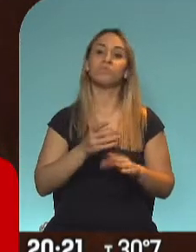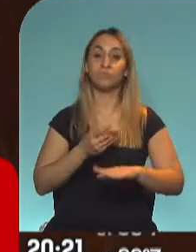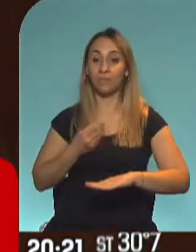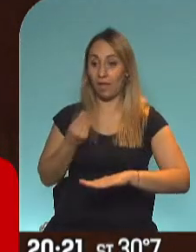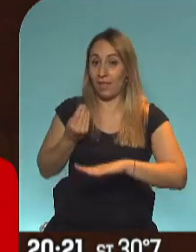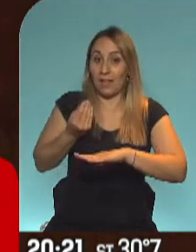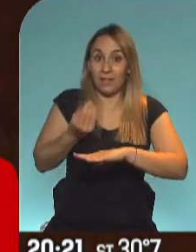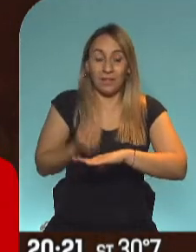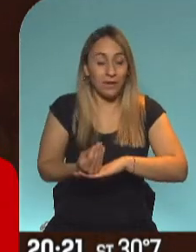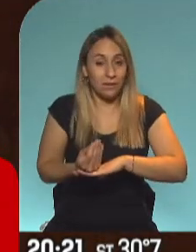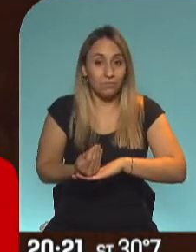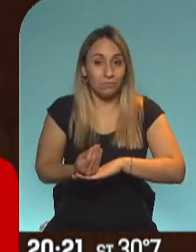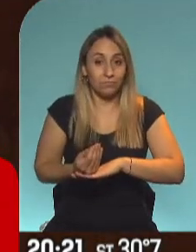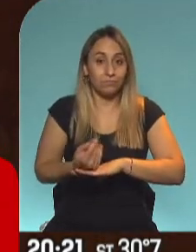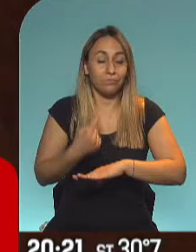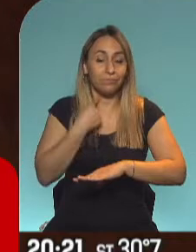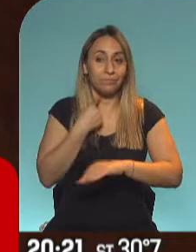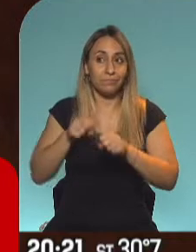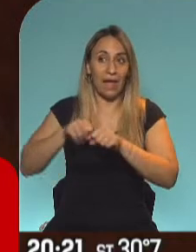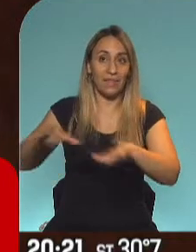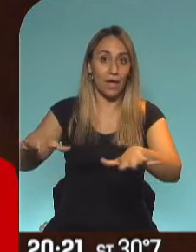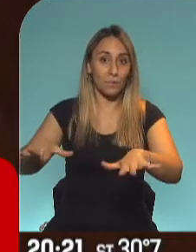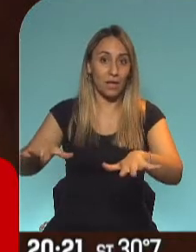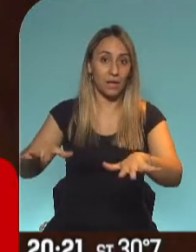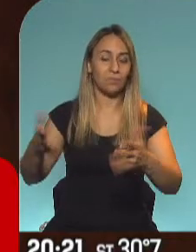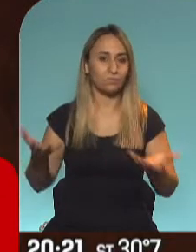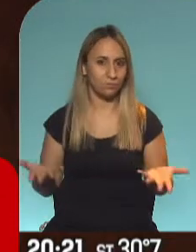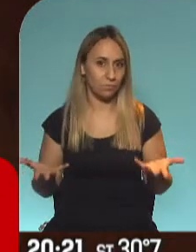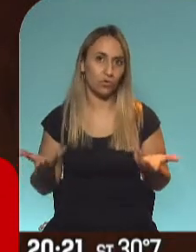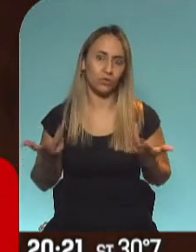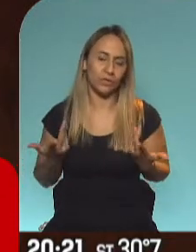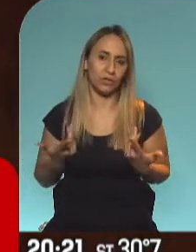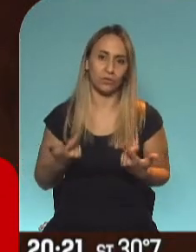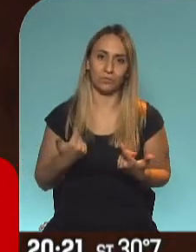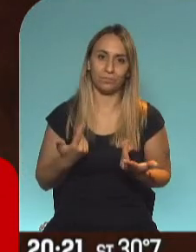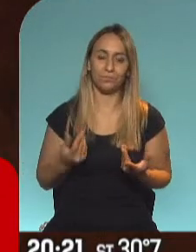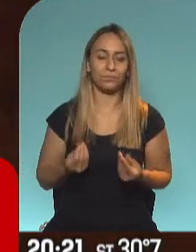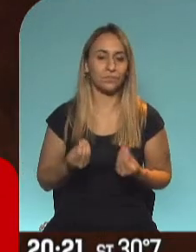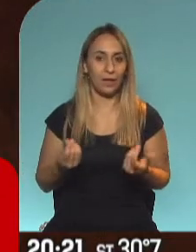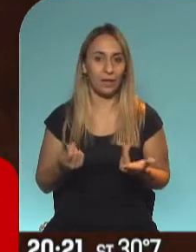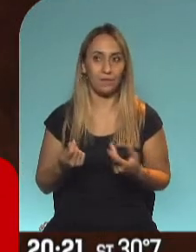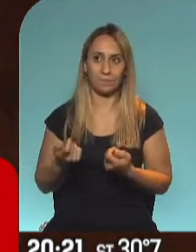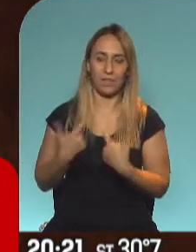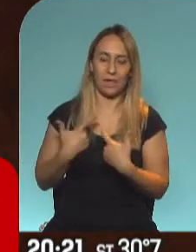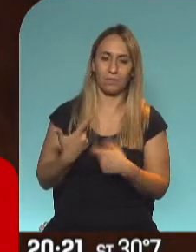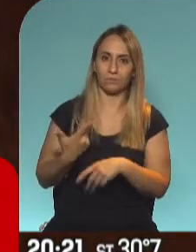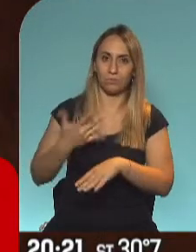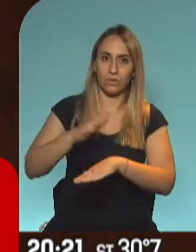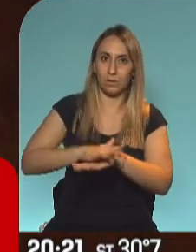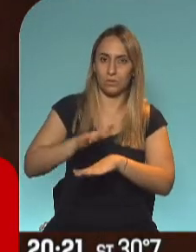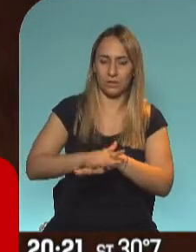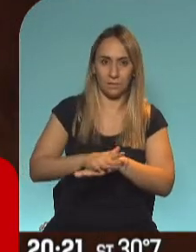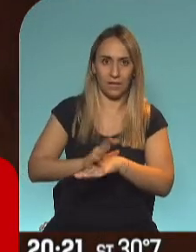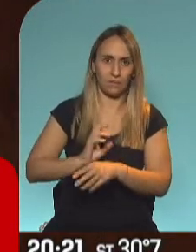ejecución de eso, bueno, apareció esto de la pandemia, con lo cual naturalmente agregó una responsabilidad